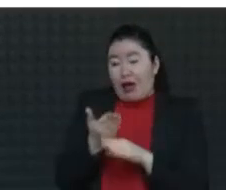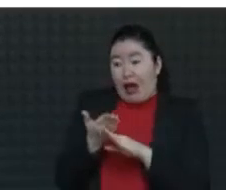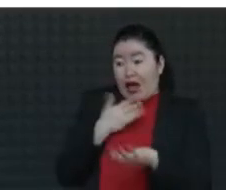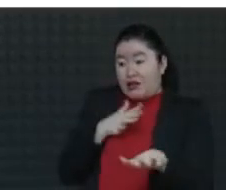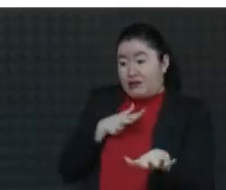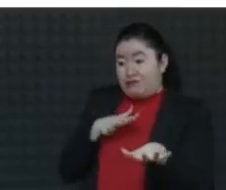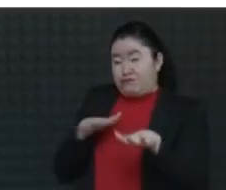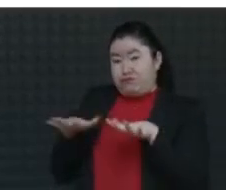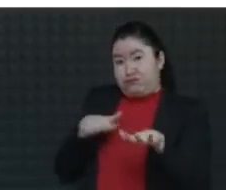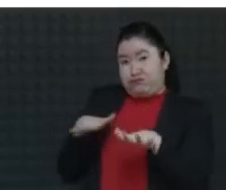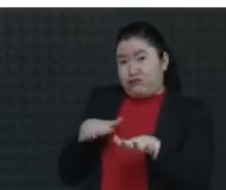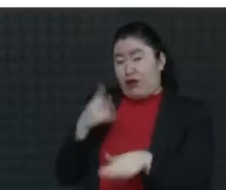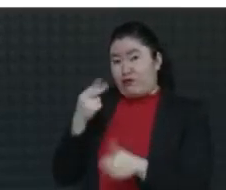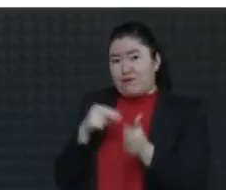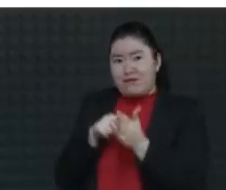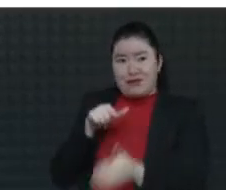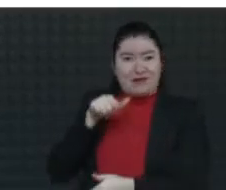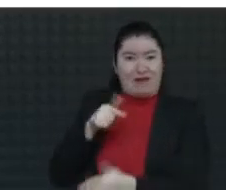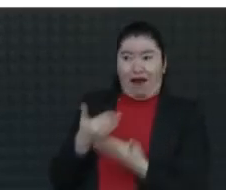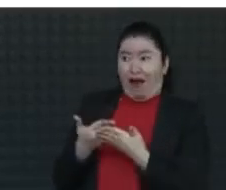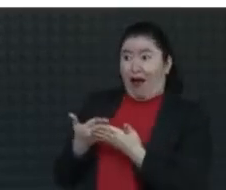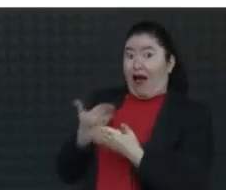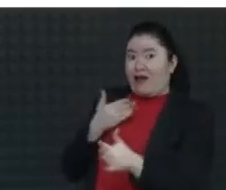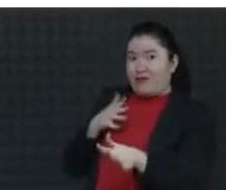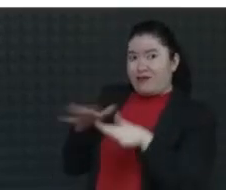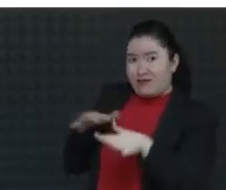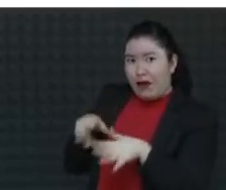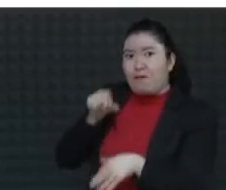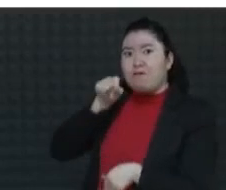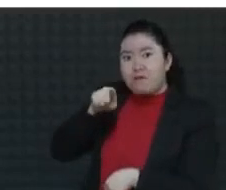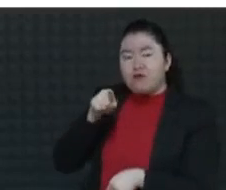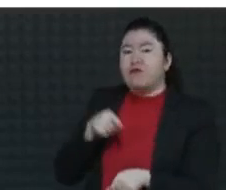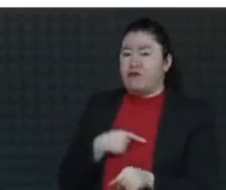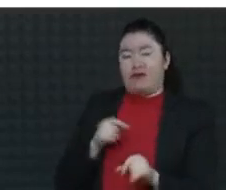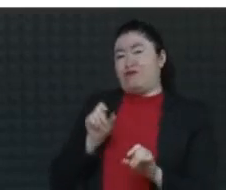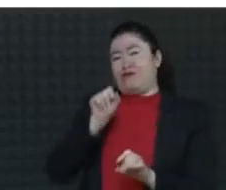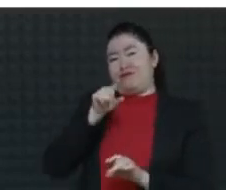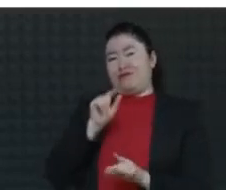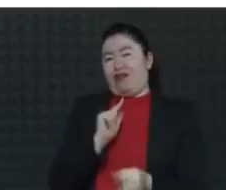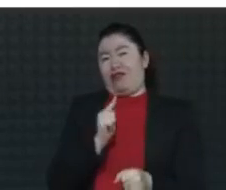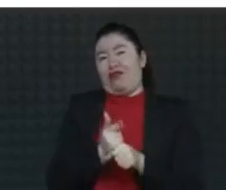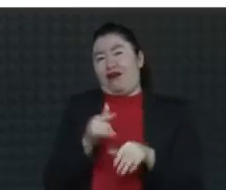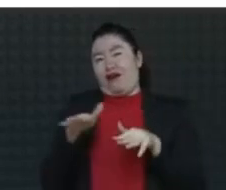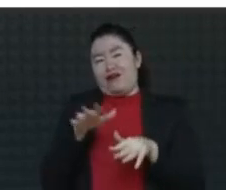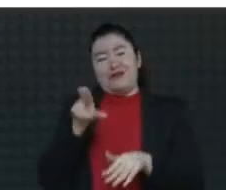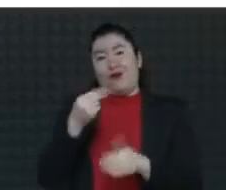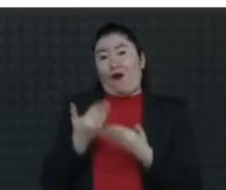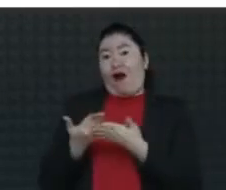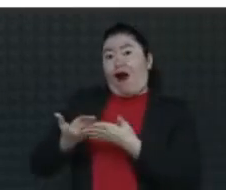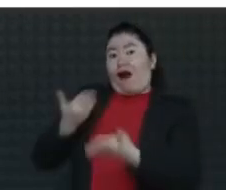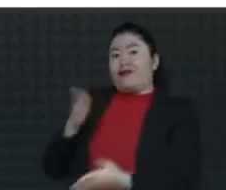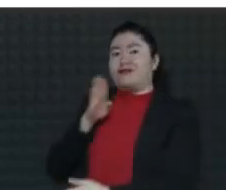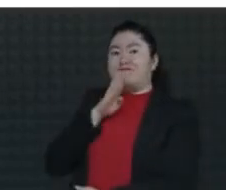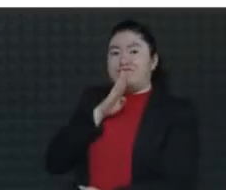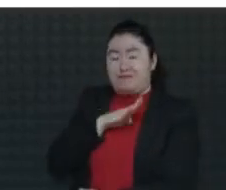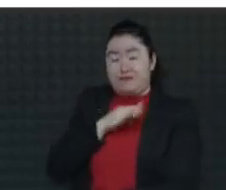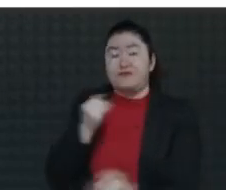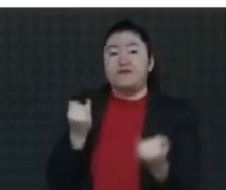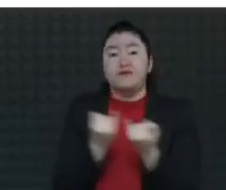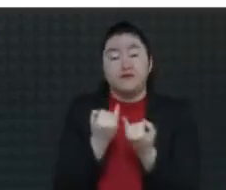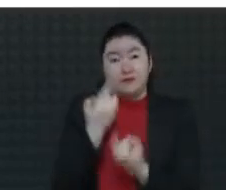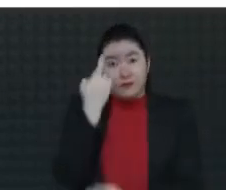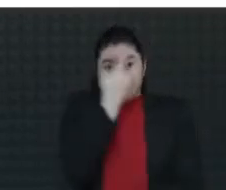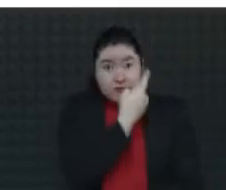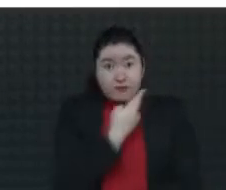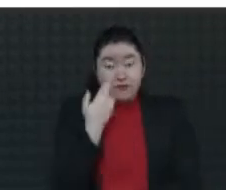de Puebla de 2017, y no como consecuencia del terremoto. Esto es consistente con los resultados del análisis de